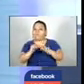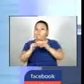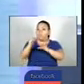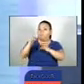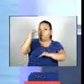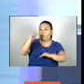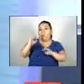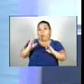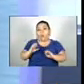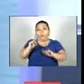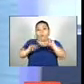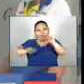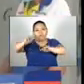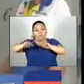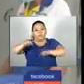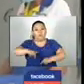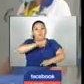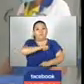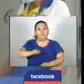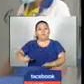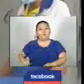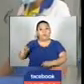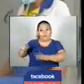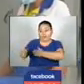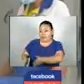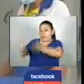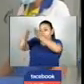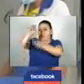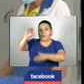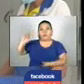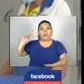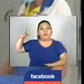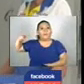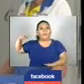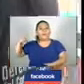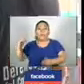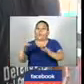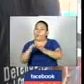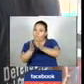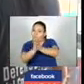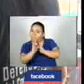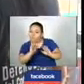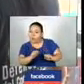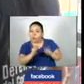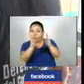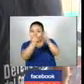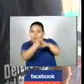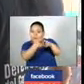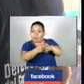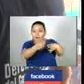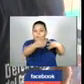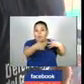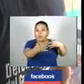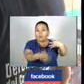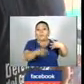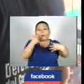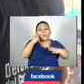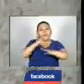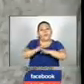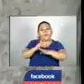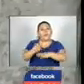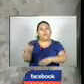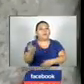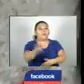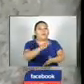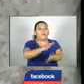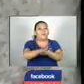también el comportamiento a nivel nacional. La Defensoría del Consumidor también ha solicitado reformas a la Ley de Protección del Consumidor,